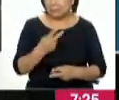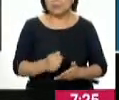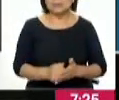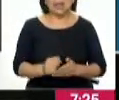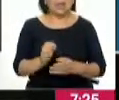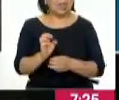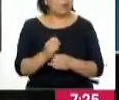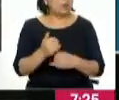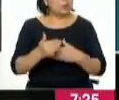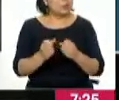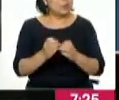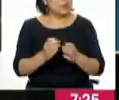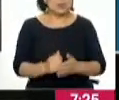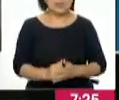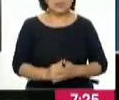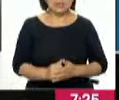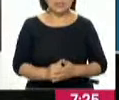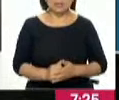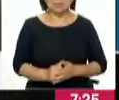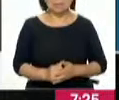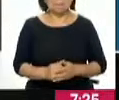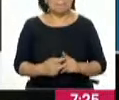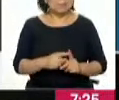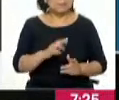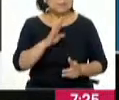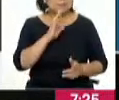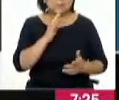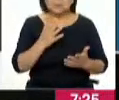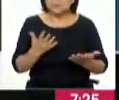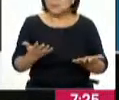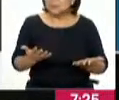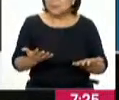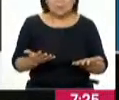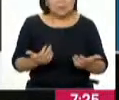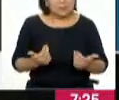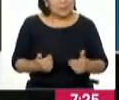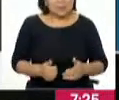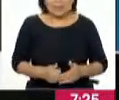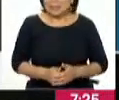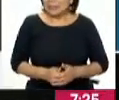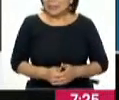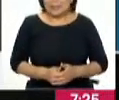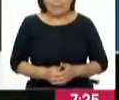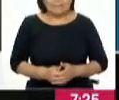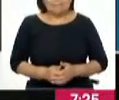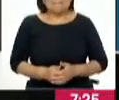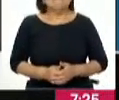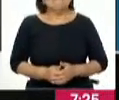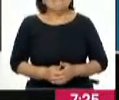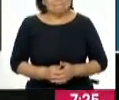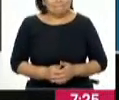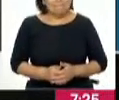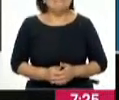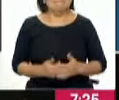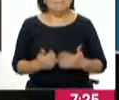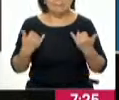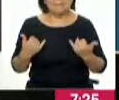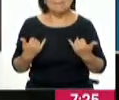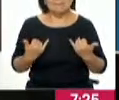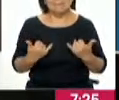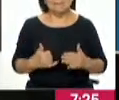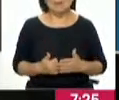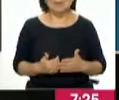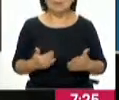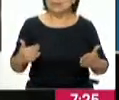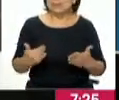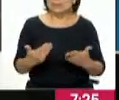por estos días, políticamente hablando, no la pasa bien, ¿no? Claro, sí. También está